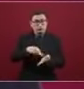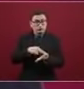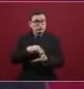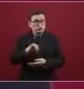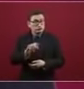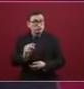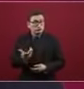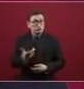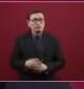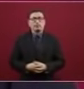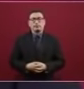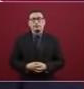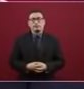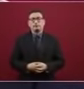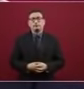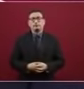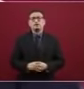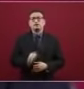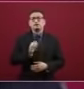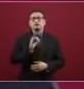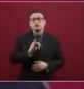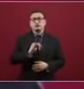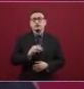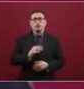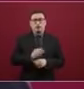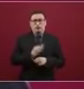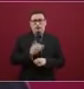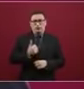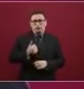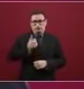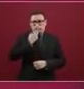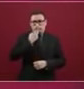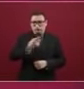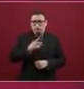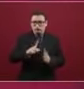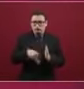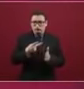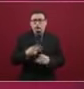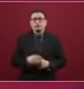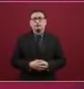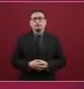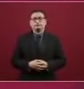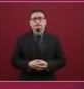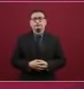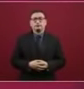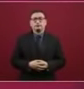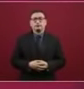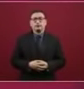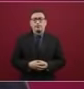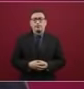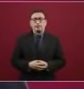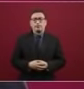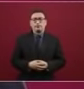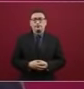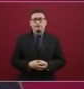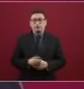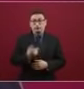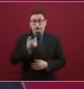Sí, aprovecho para reafirmar, no aumentan los precios de